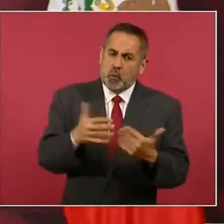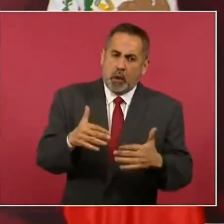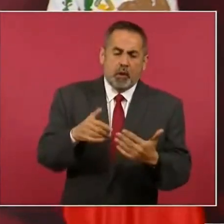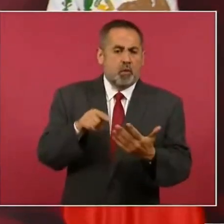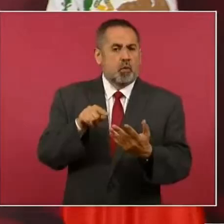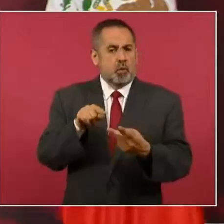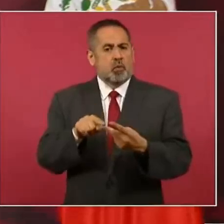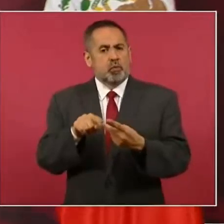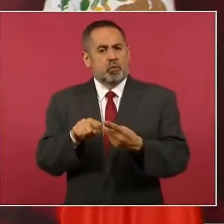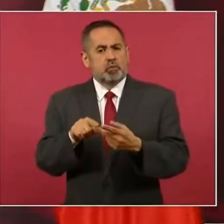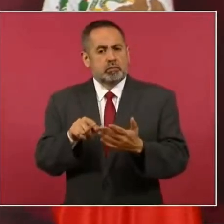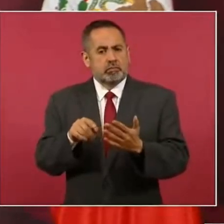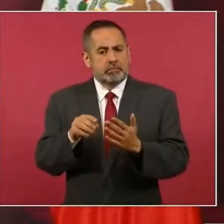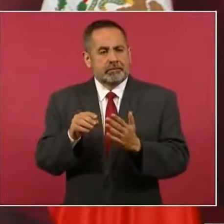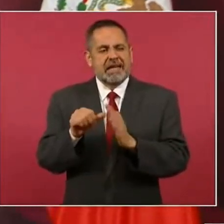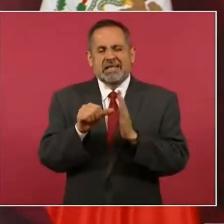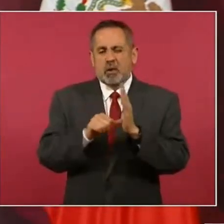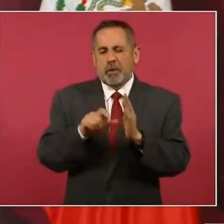porque